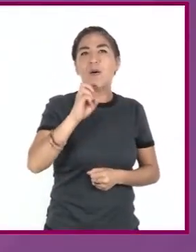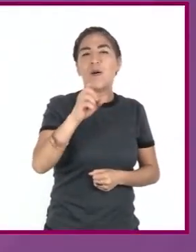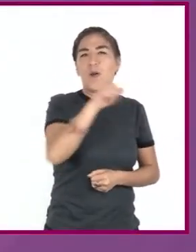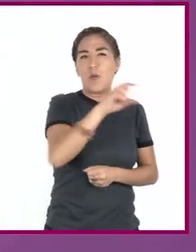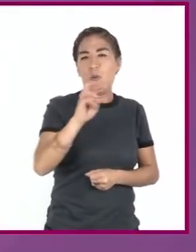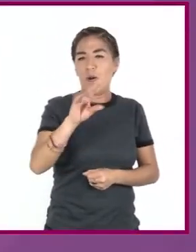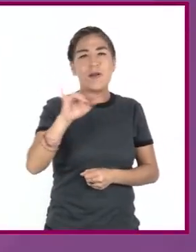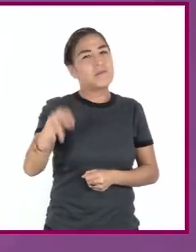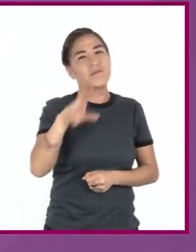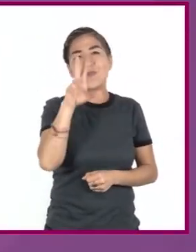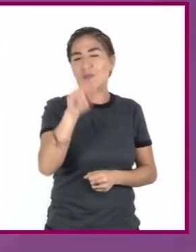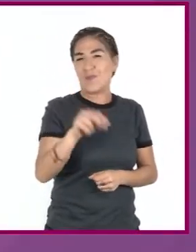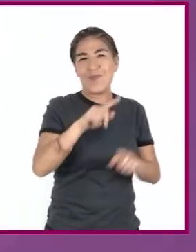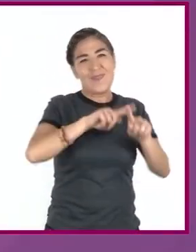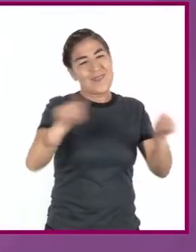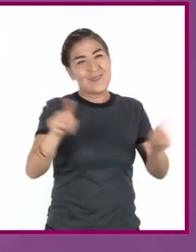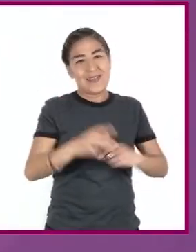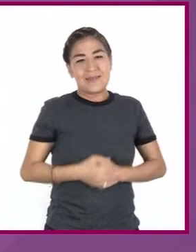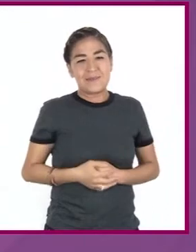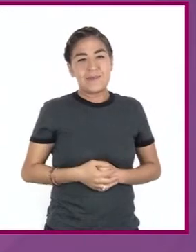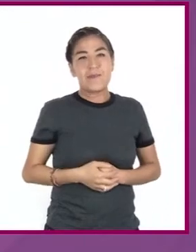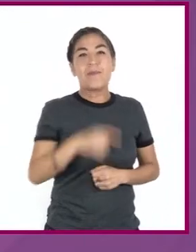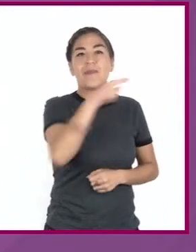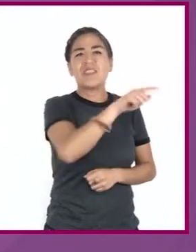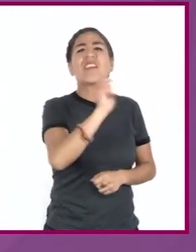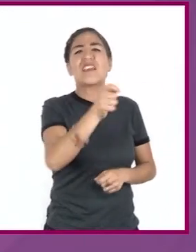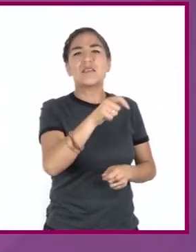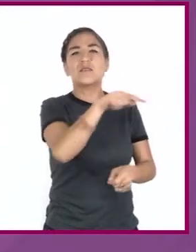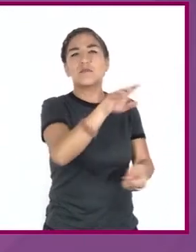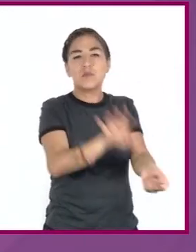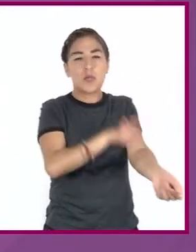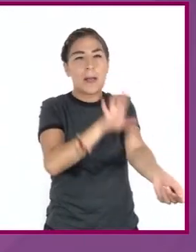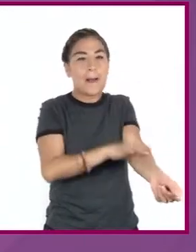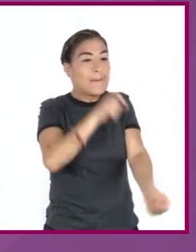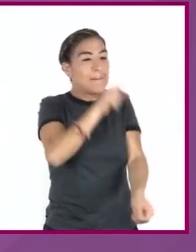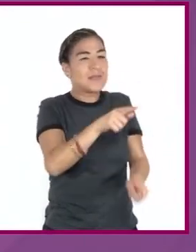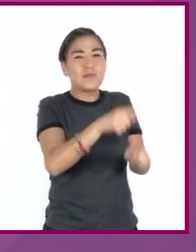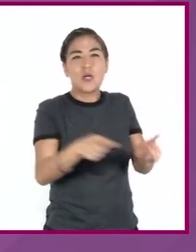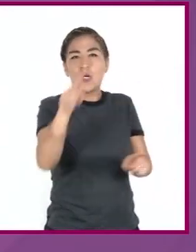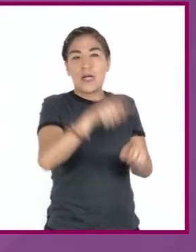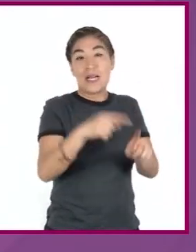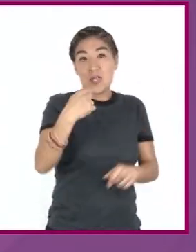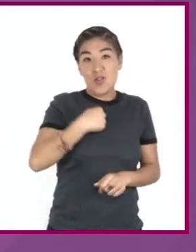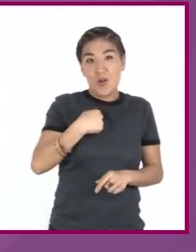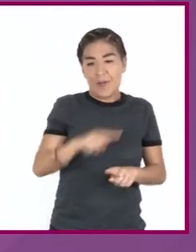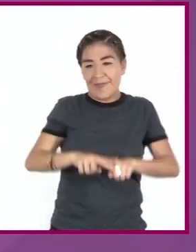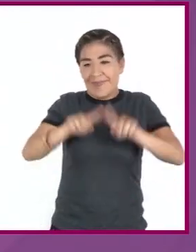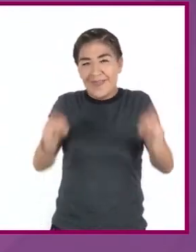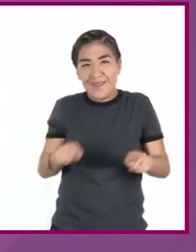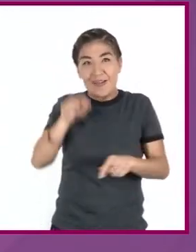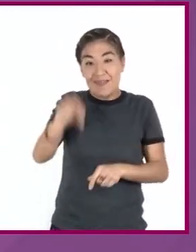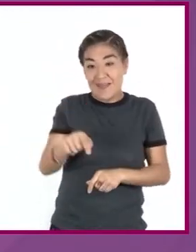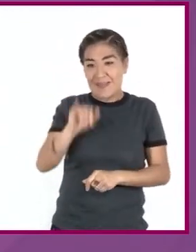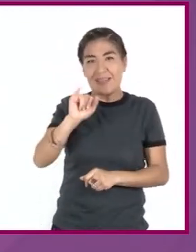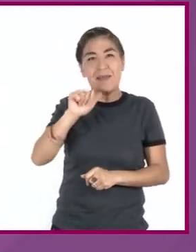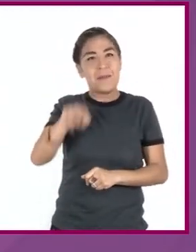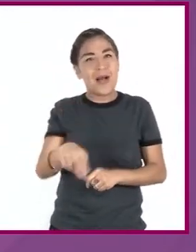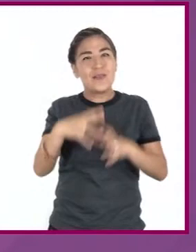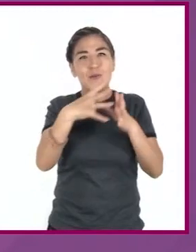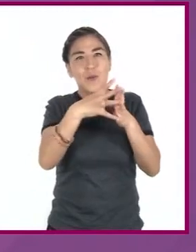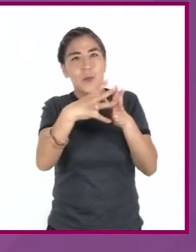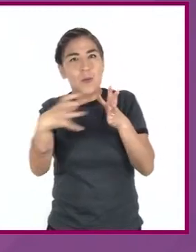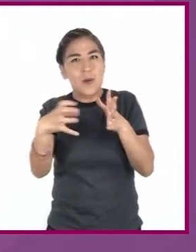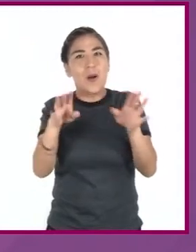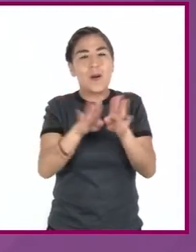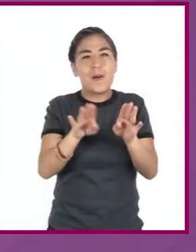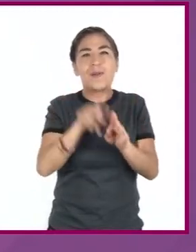No. Él quería hacer girar un conductor sobre sí mismo. Yo lo hice moverse alrededor de un imán. Cuando vi que